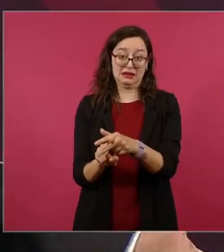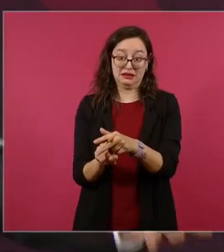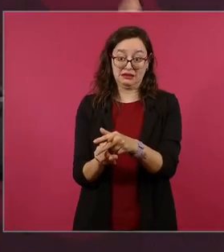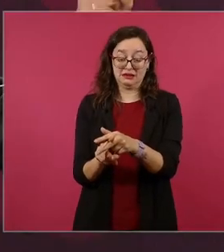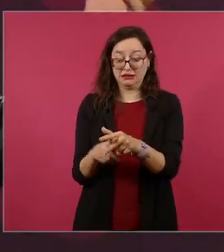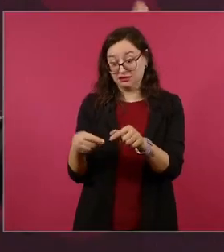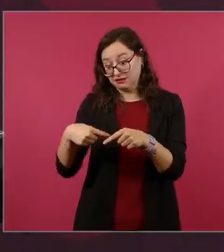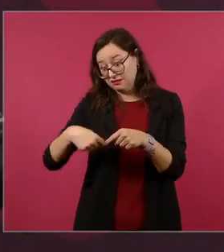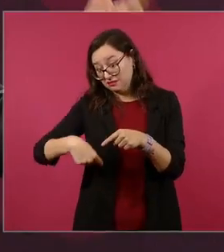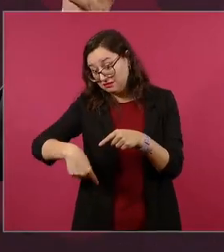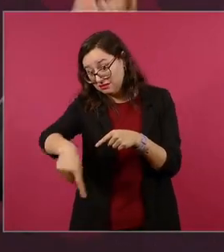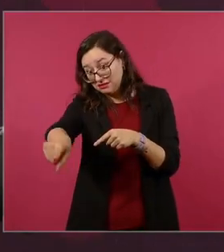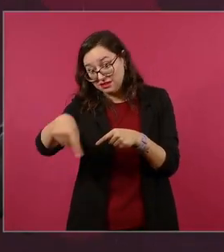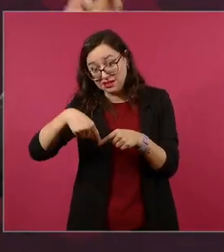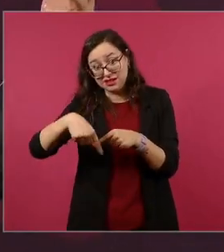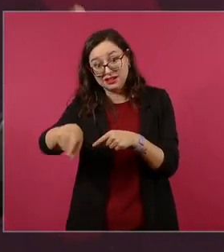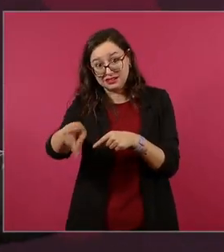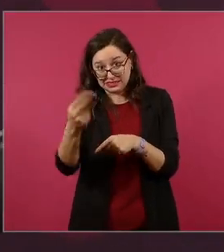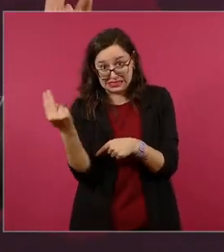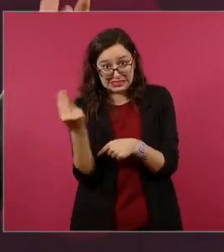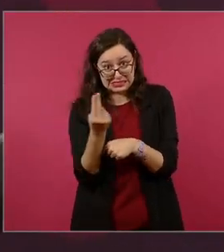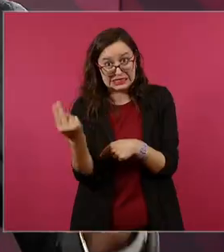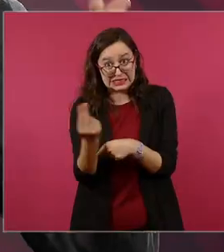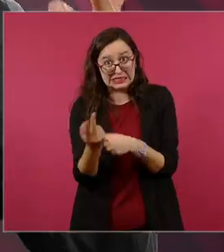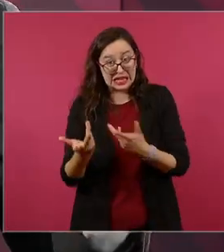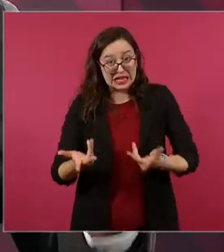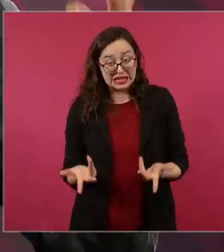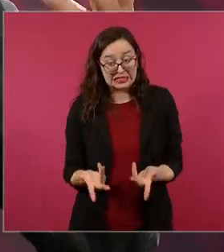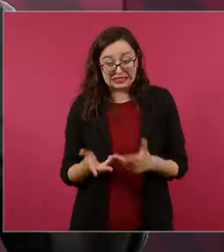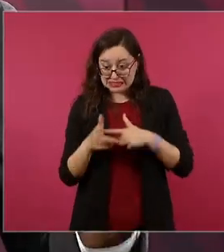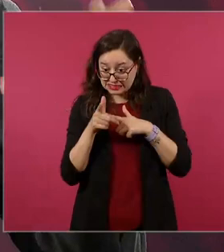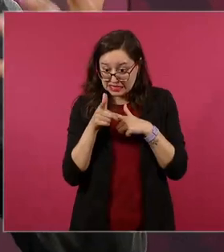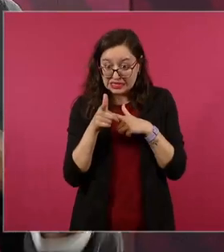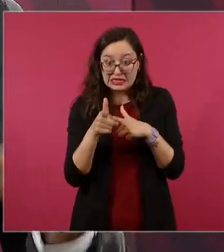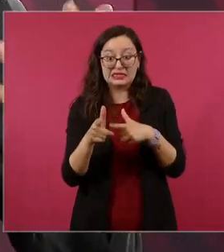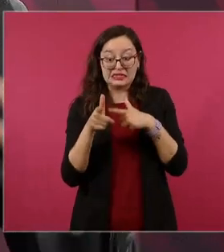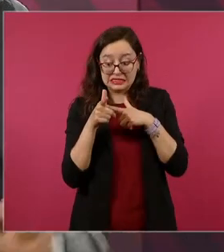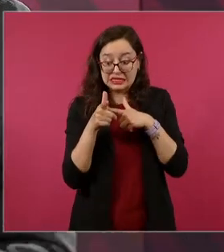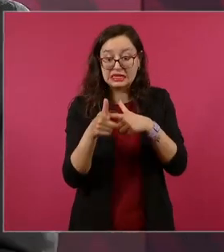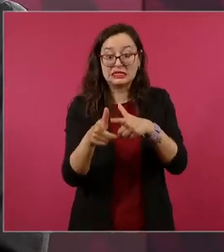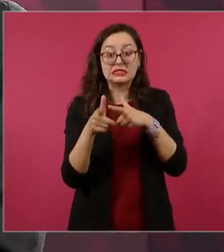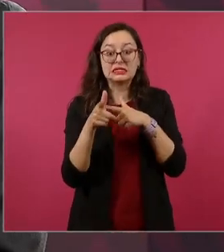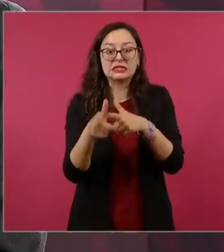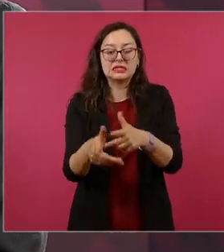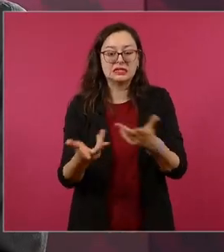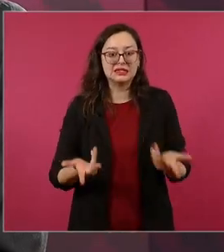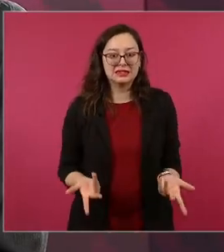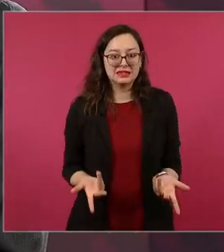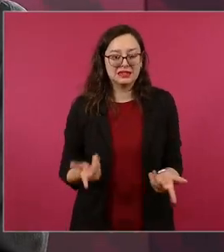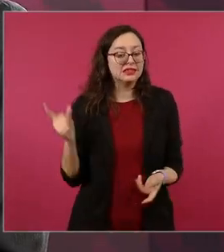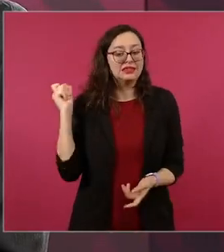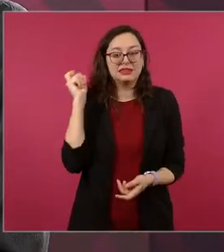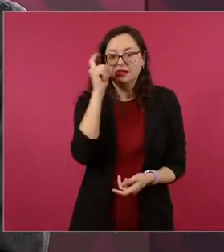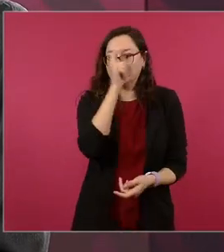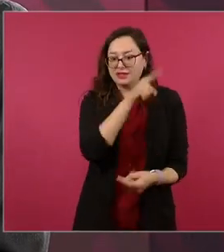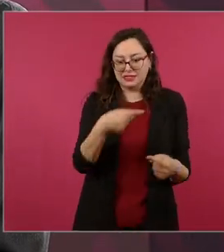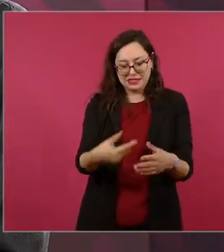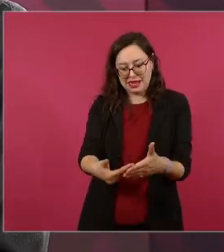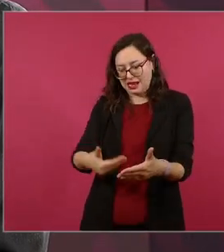porque nos costó mucho trabajo levantar al país.